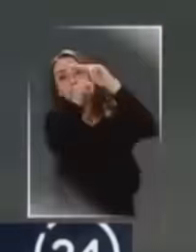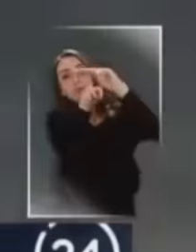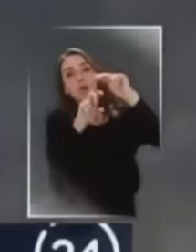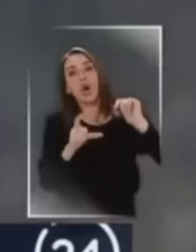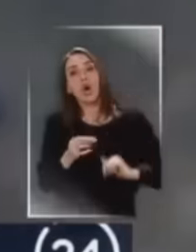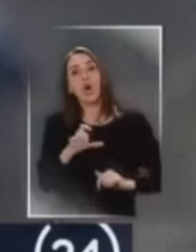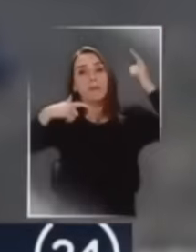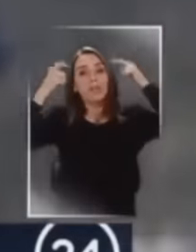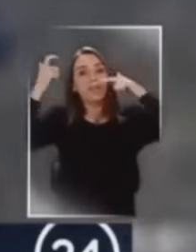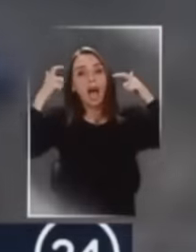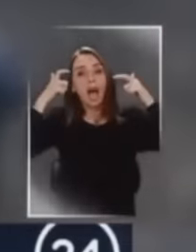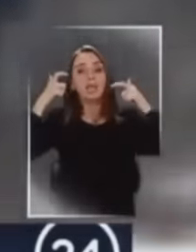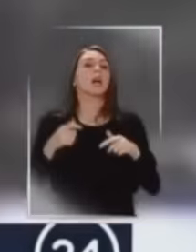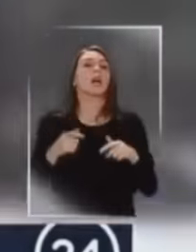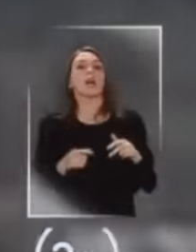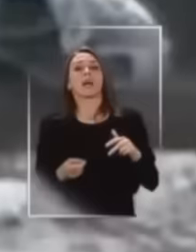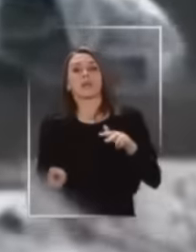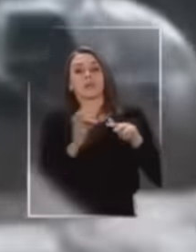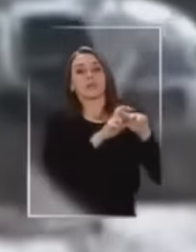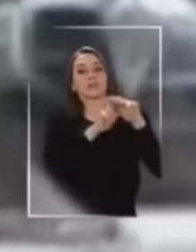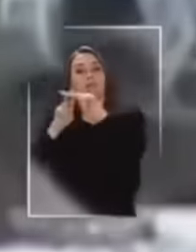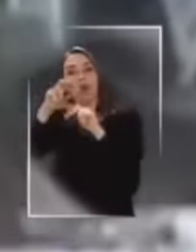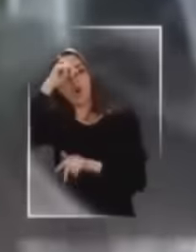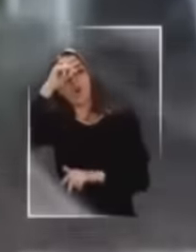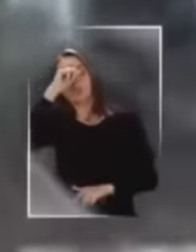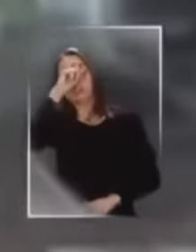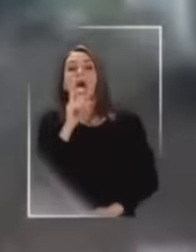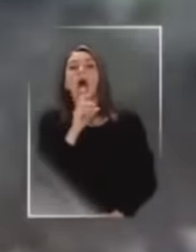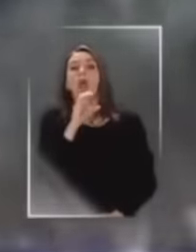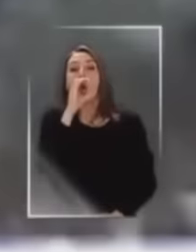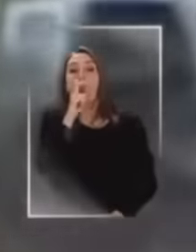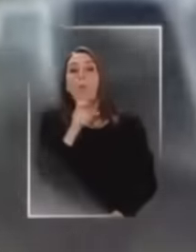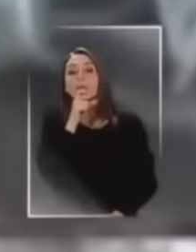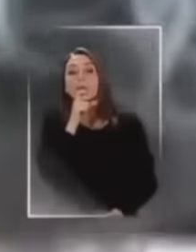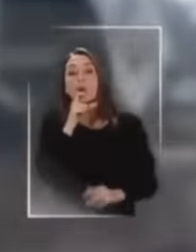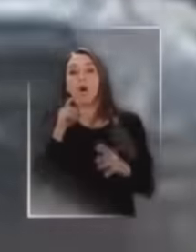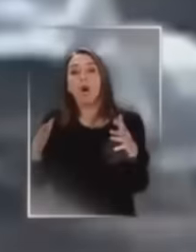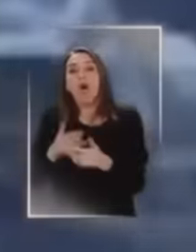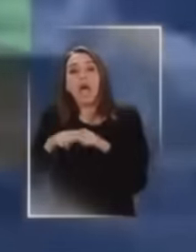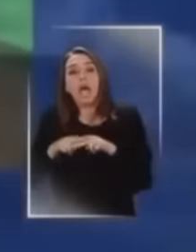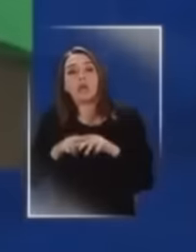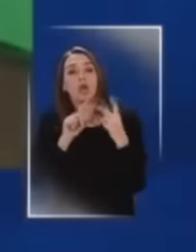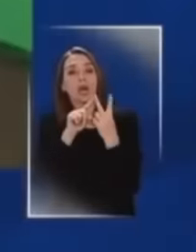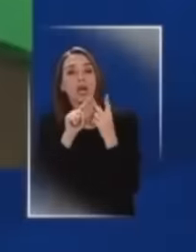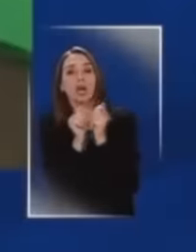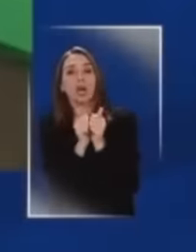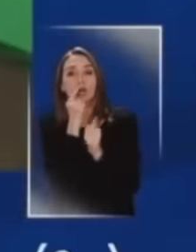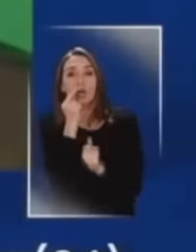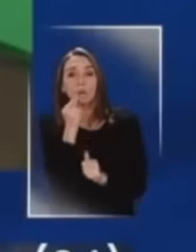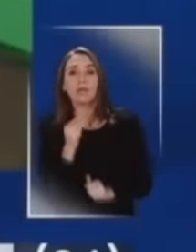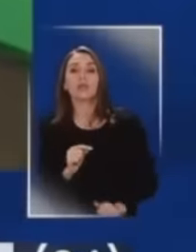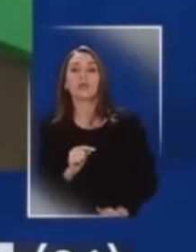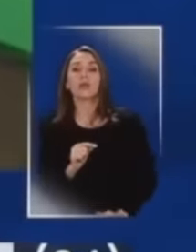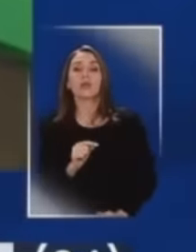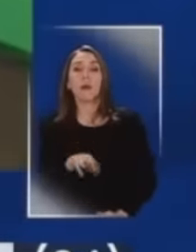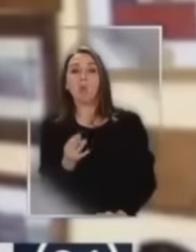Talca. Trasladado hasta el hospital de Curicó, fue recibido como héroe, mientras la búsqueda de su compañero, Marcial